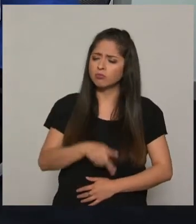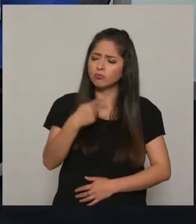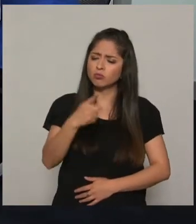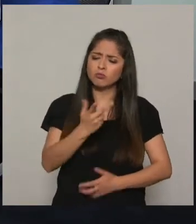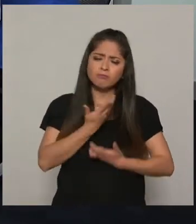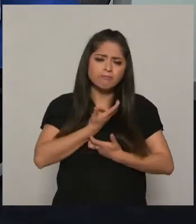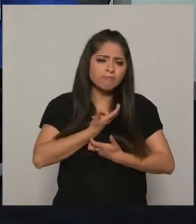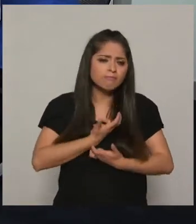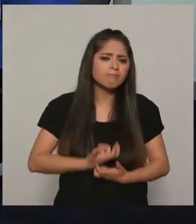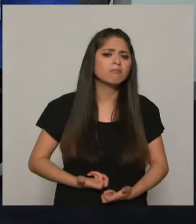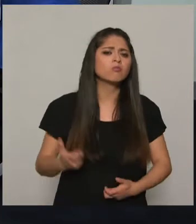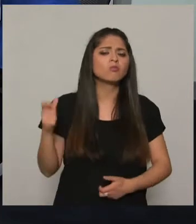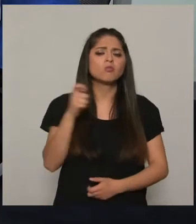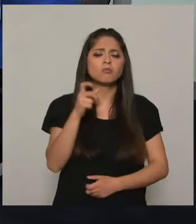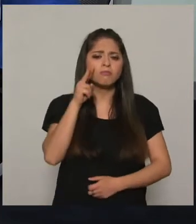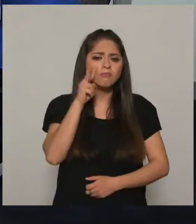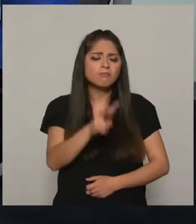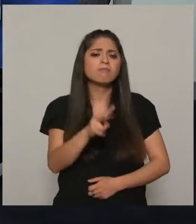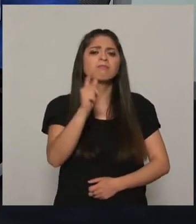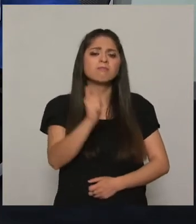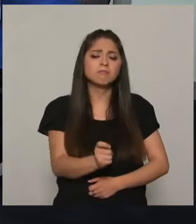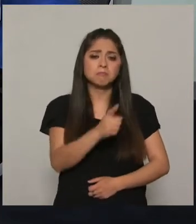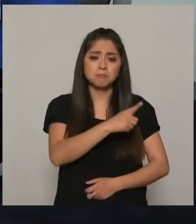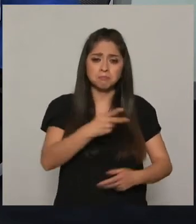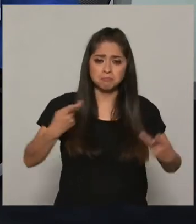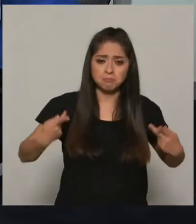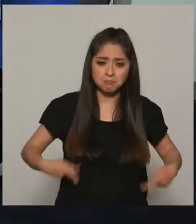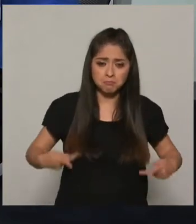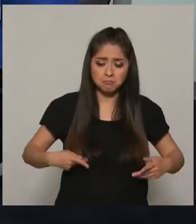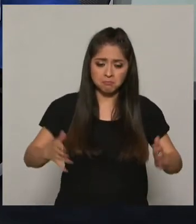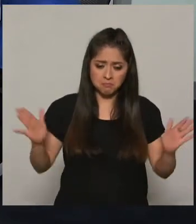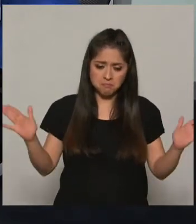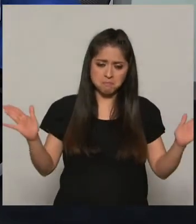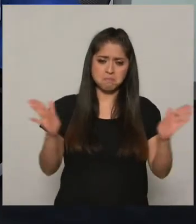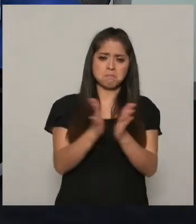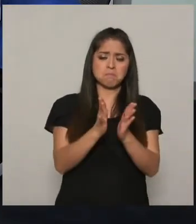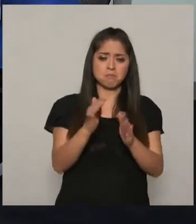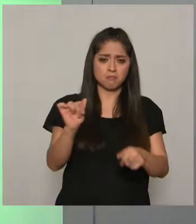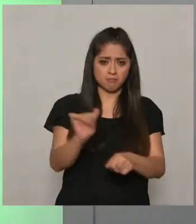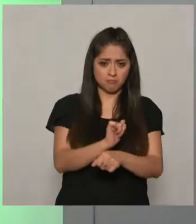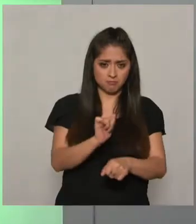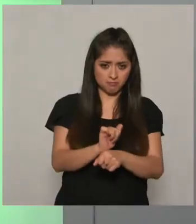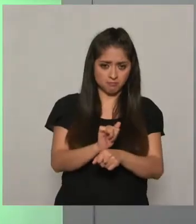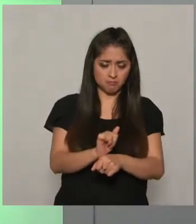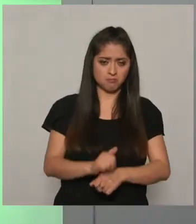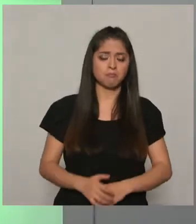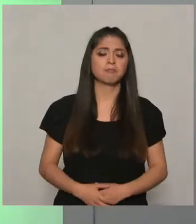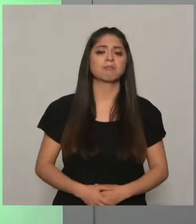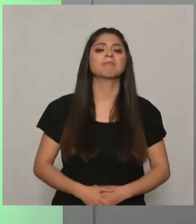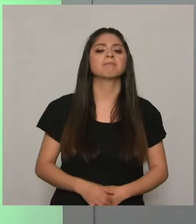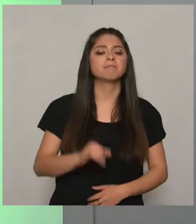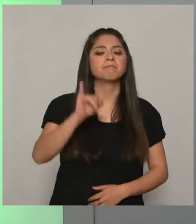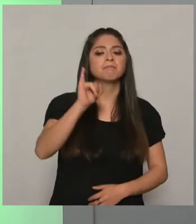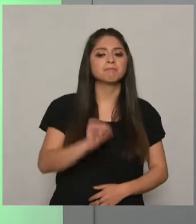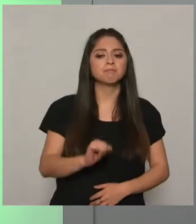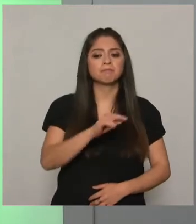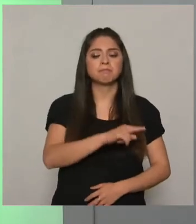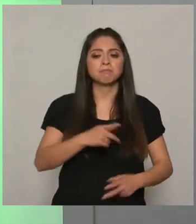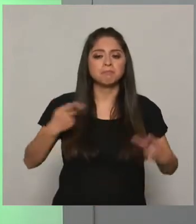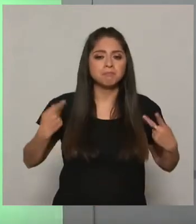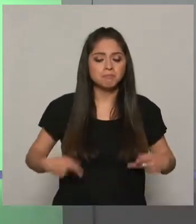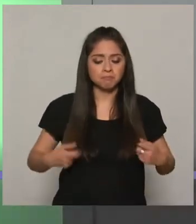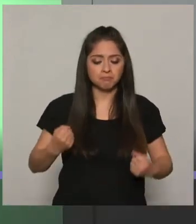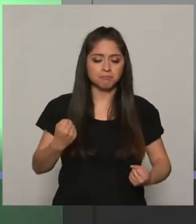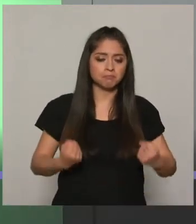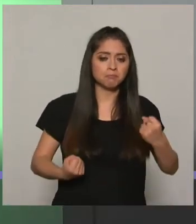el momento en que lo viste era una persona prensada en el vehículo. Así es, una persona que iba circulando, se pasó la